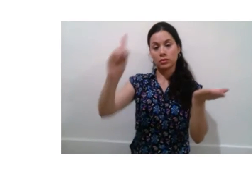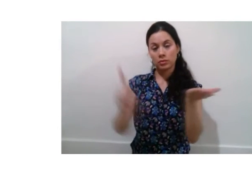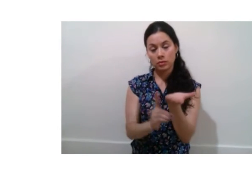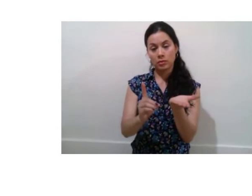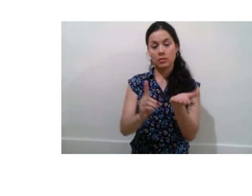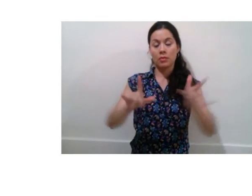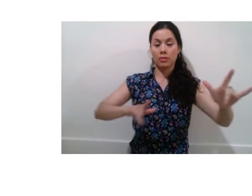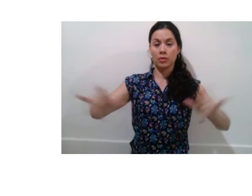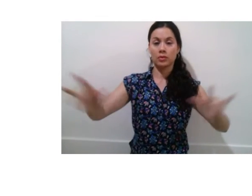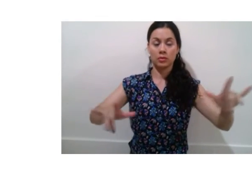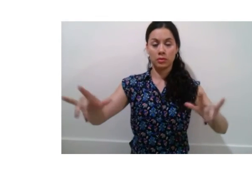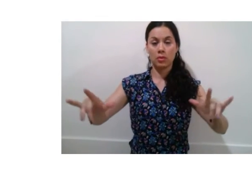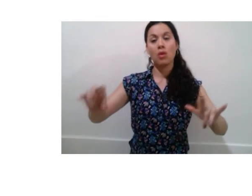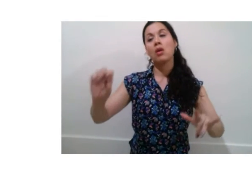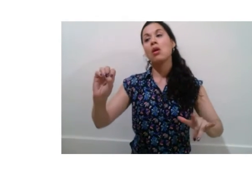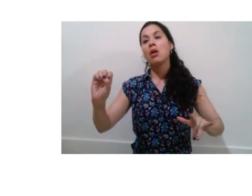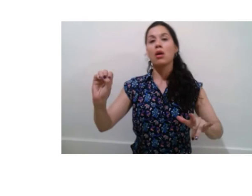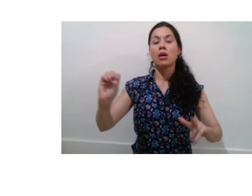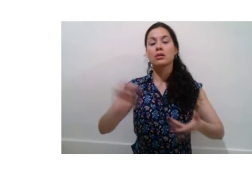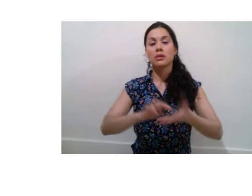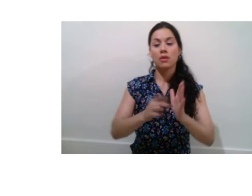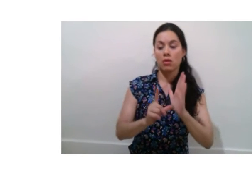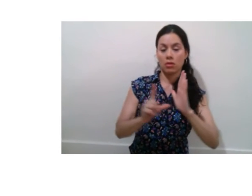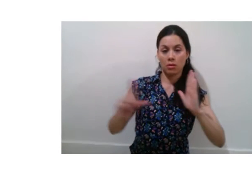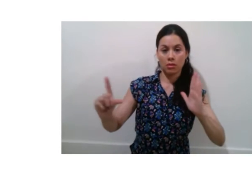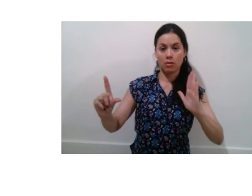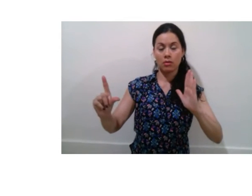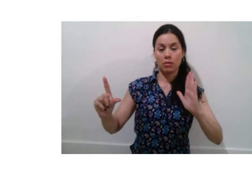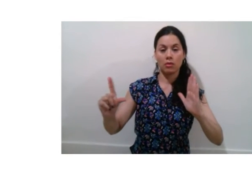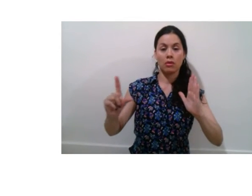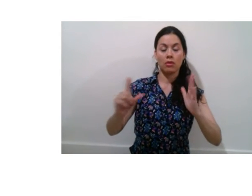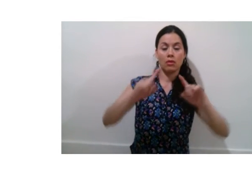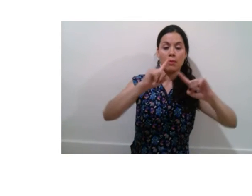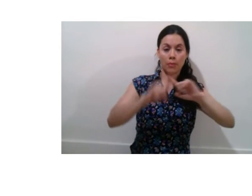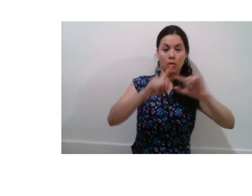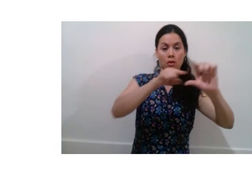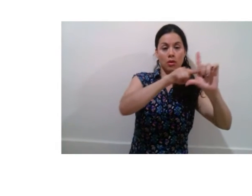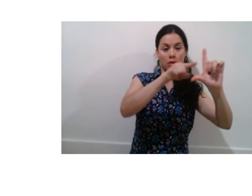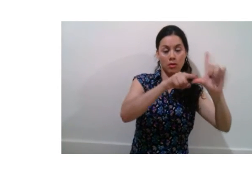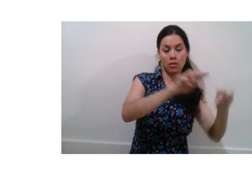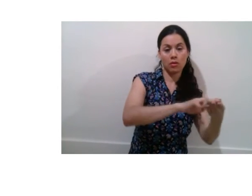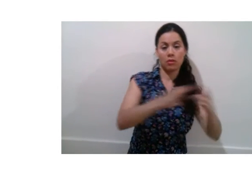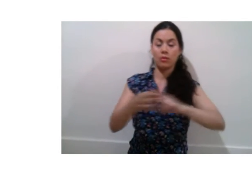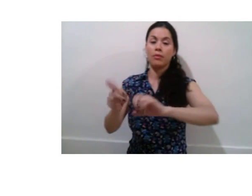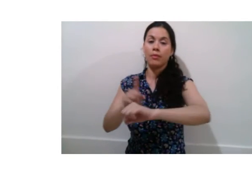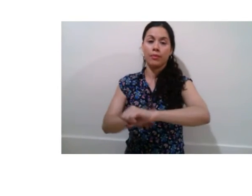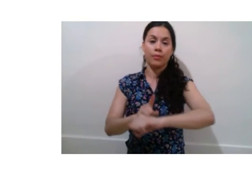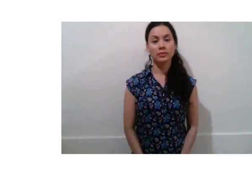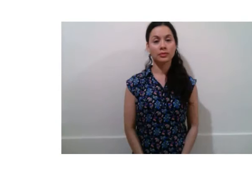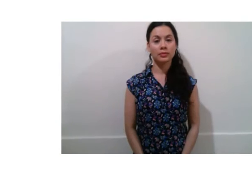la posición, o sea, longitud por el ángulo respecto al tiempo.